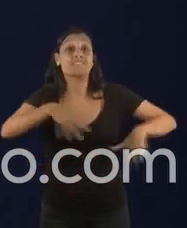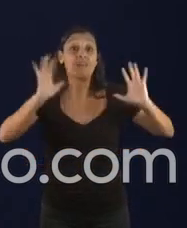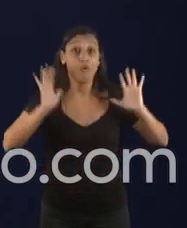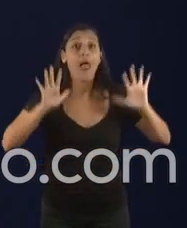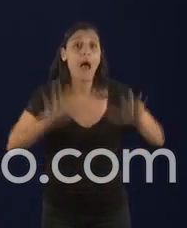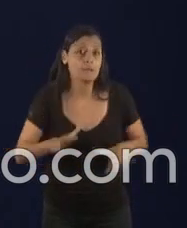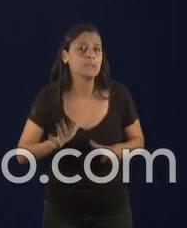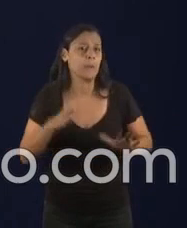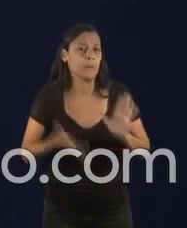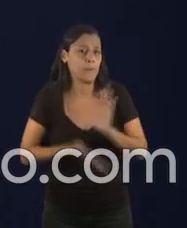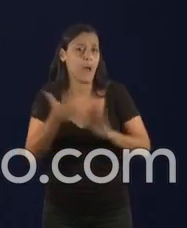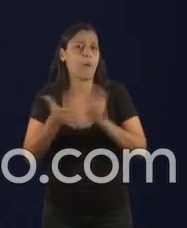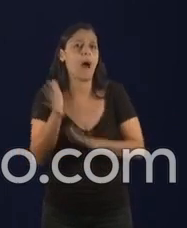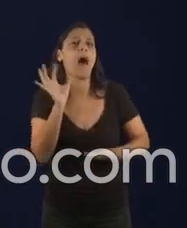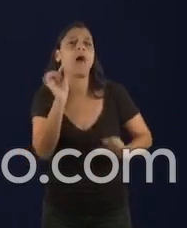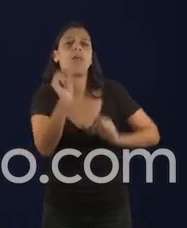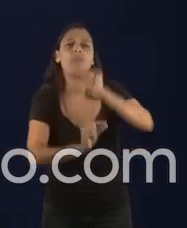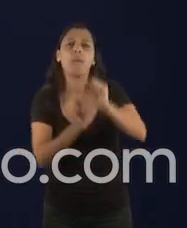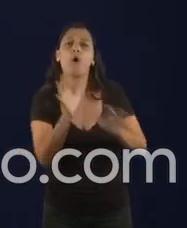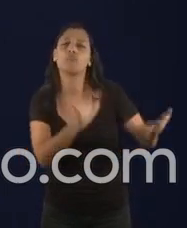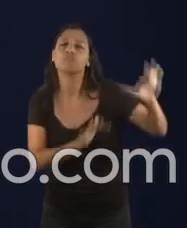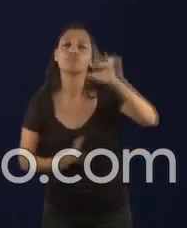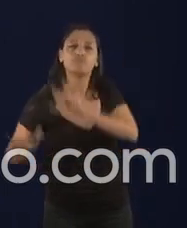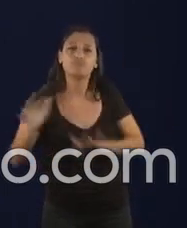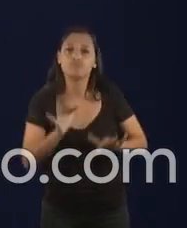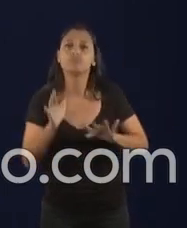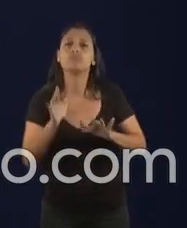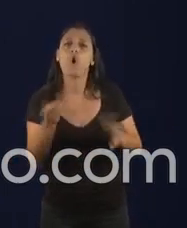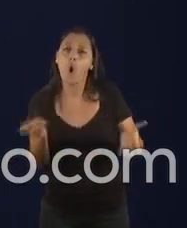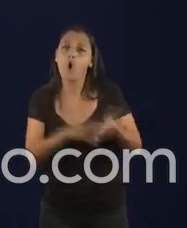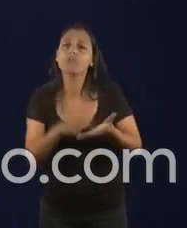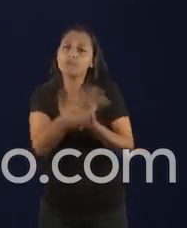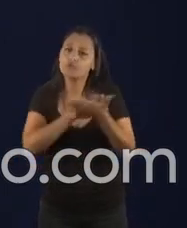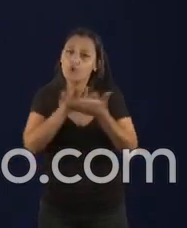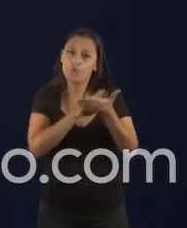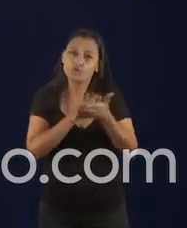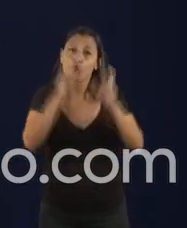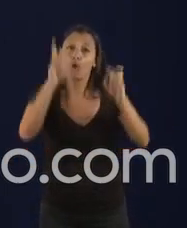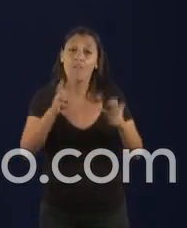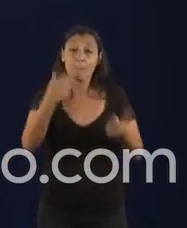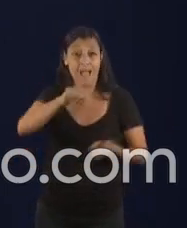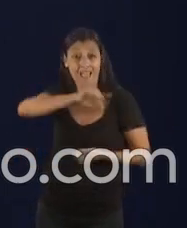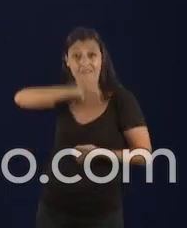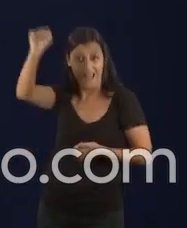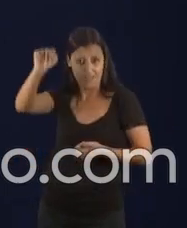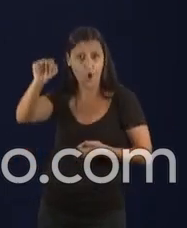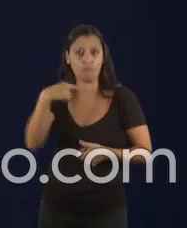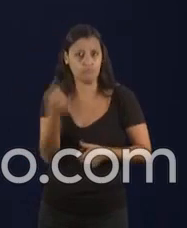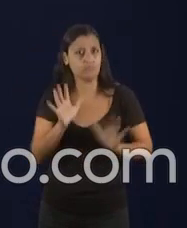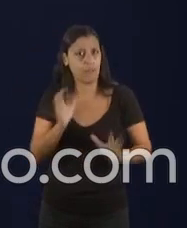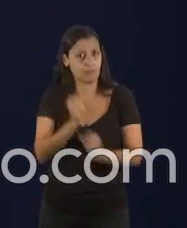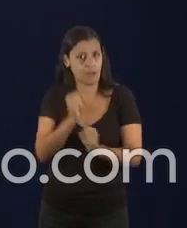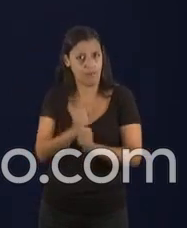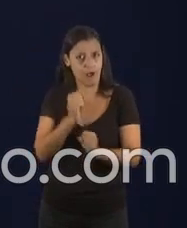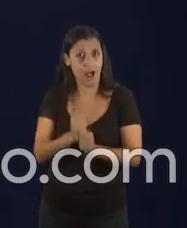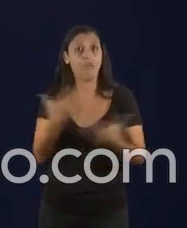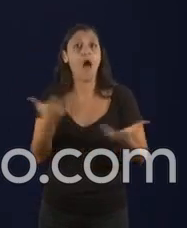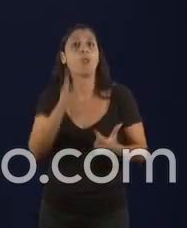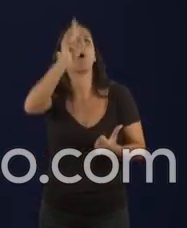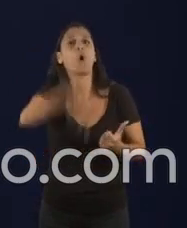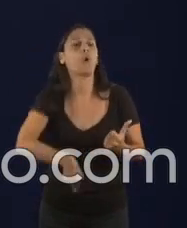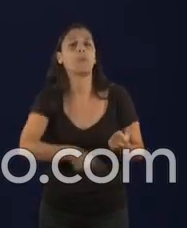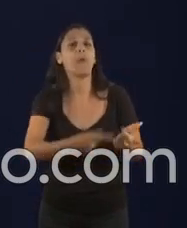reordenamiento que pronto eh claramente solucionaremos en materia inflacionaria que pueda generar algún tipo de